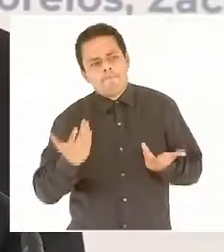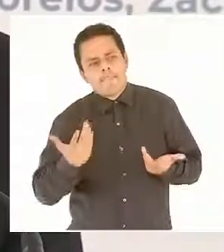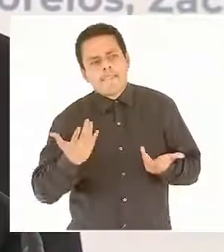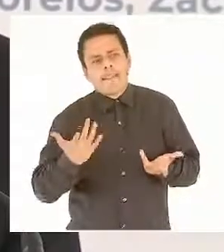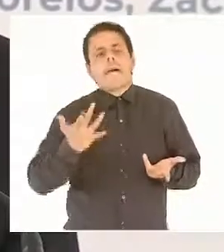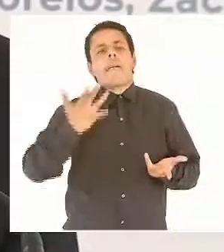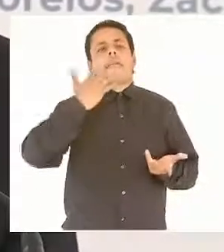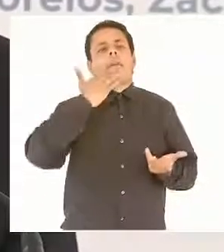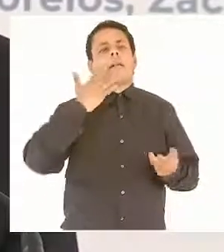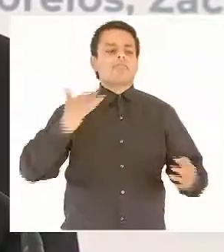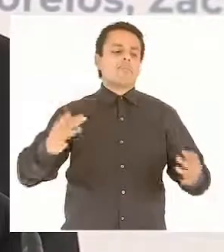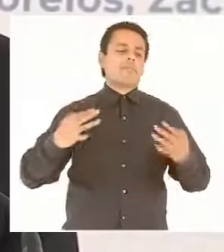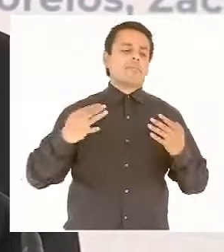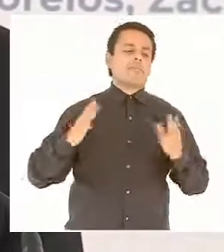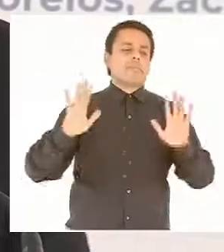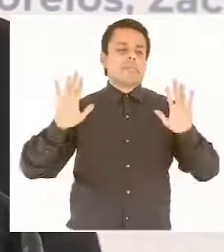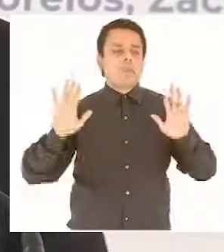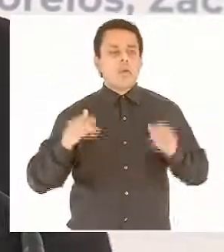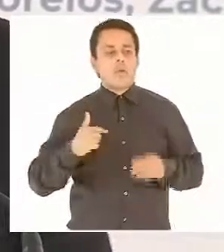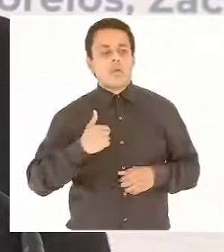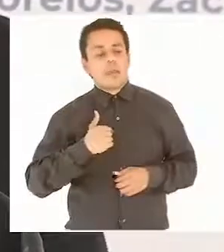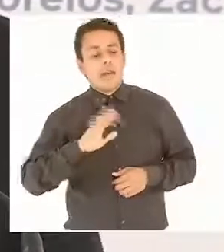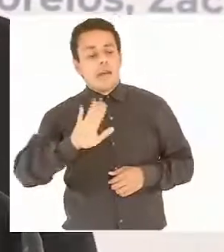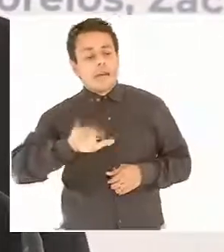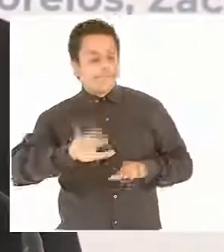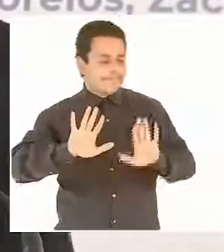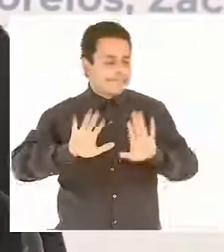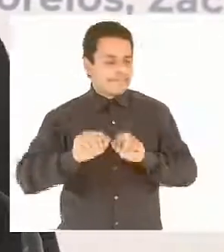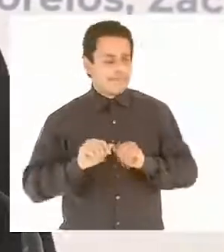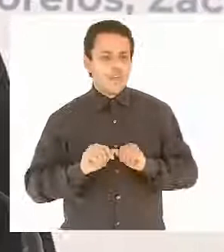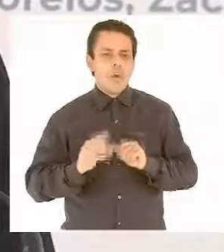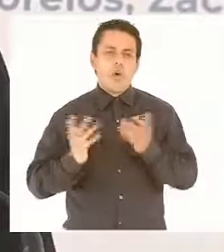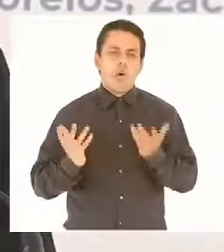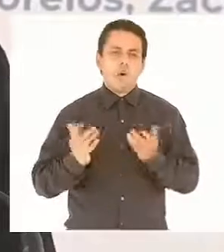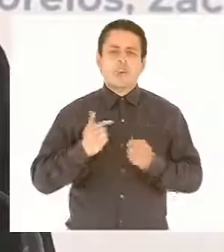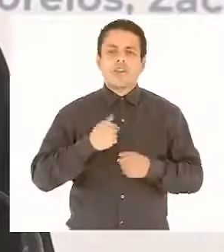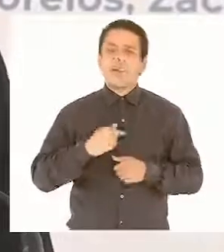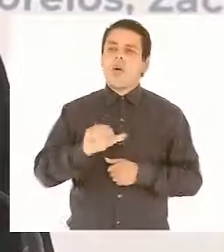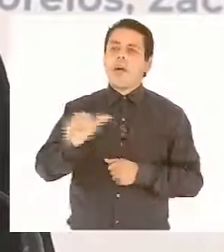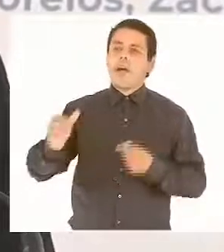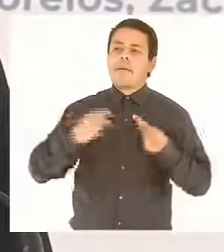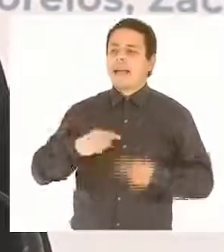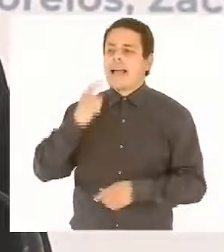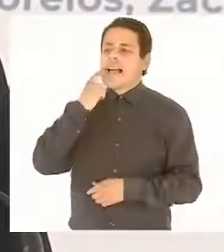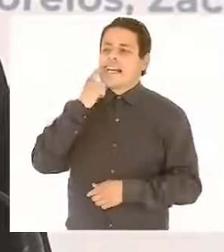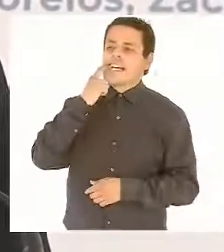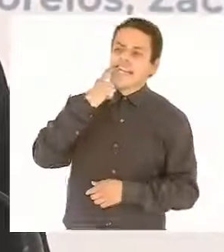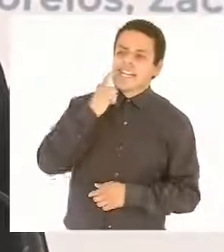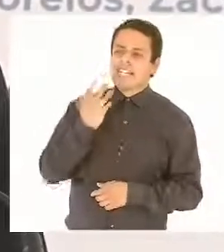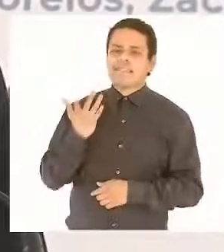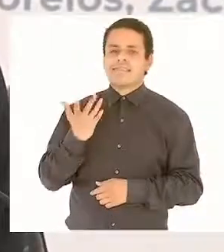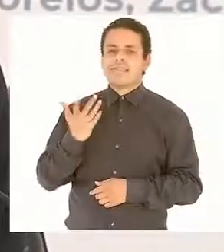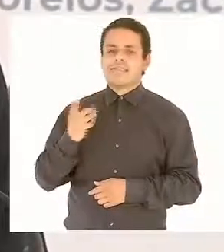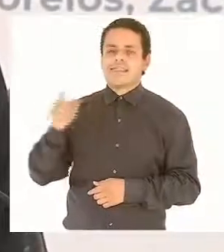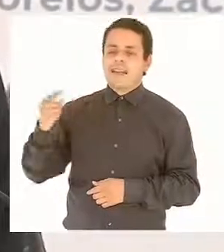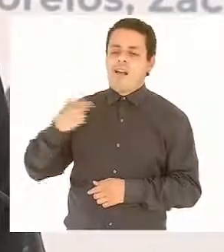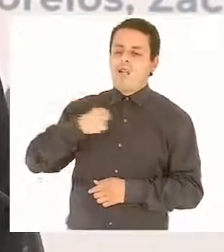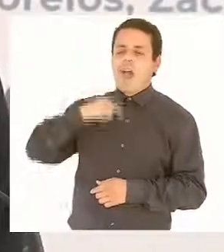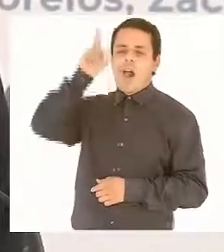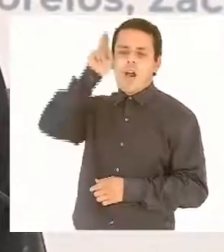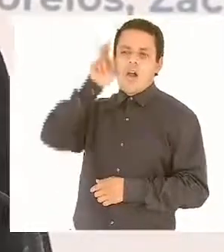presumir, ni mucho menos generar celos, sentimientos,